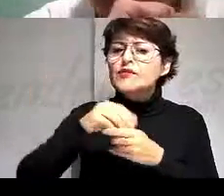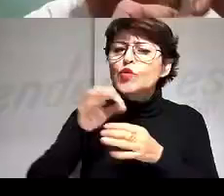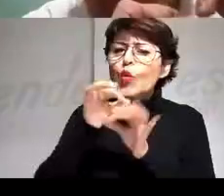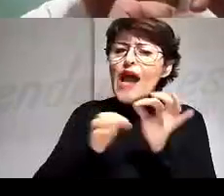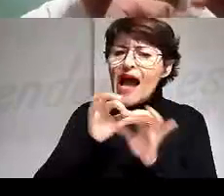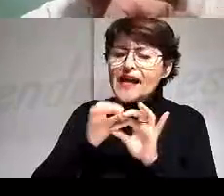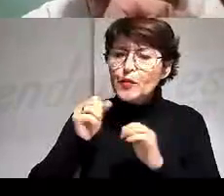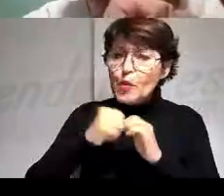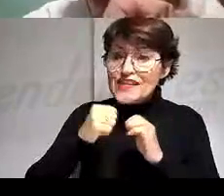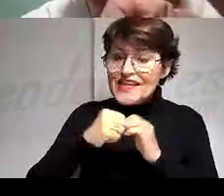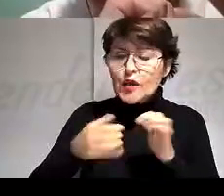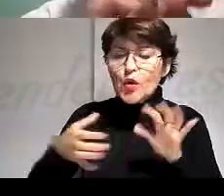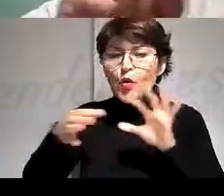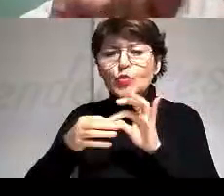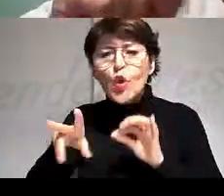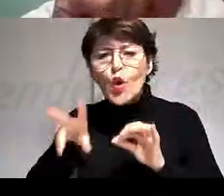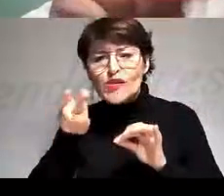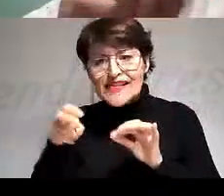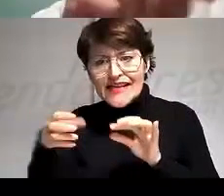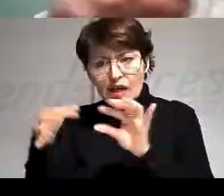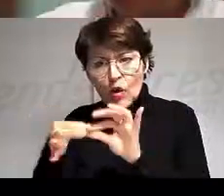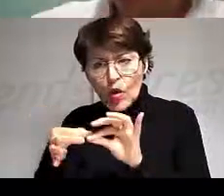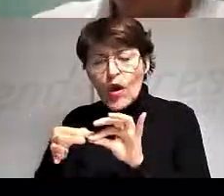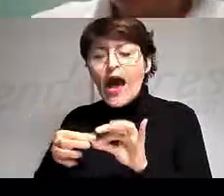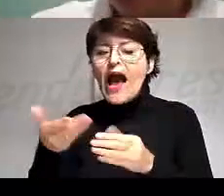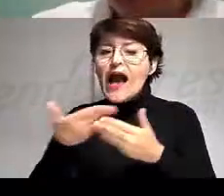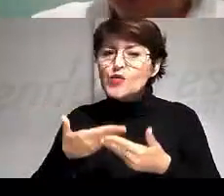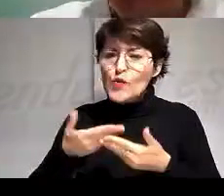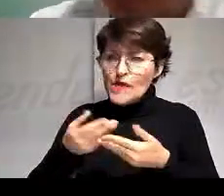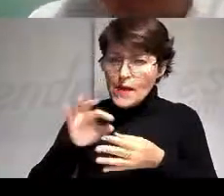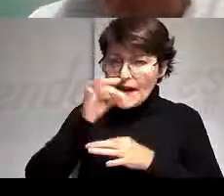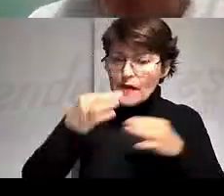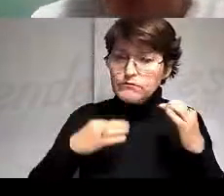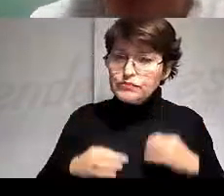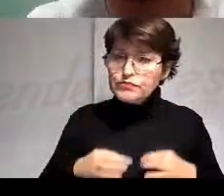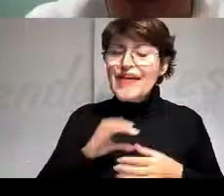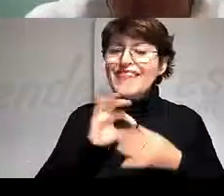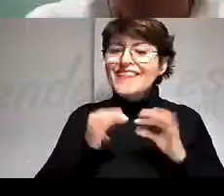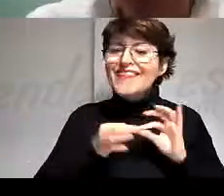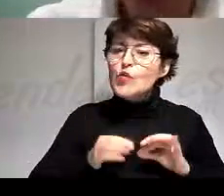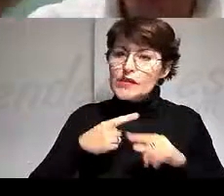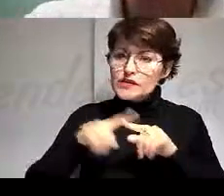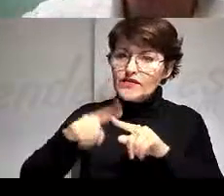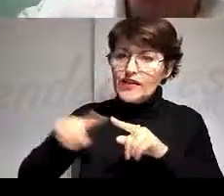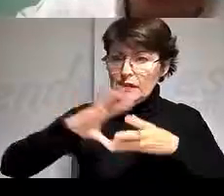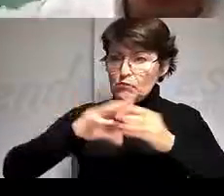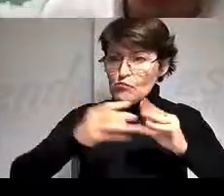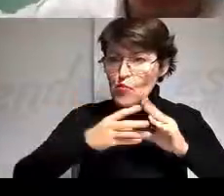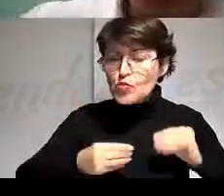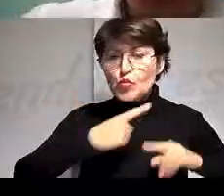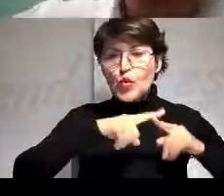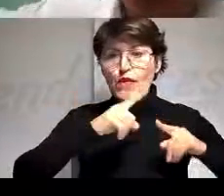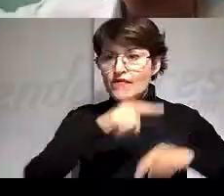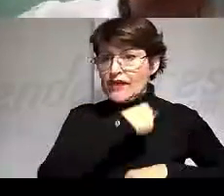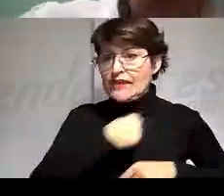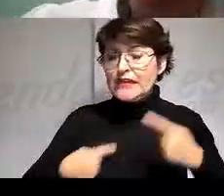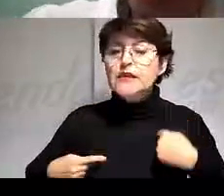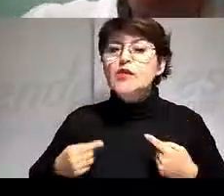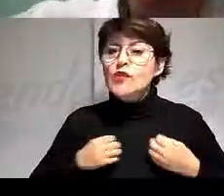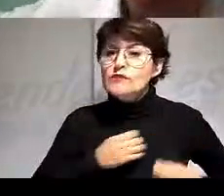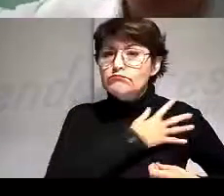une al oxígeno y el que permite que ese oxígeno llegue a la célula muscular, en el caso de la mioglobina, y al resto